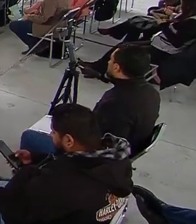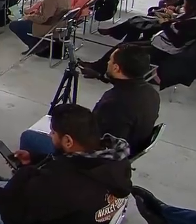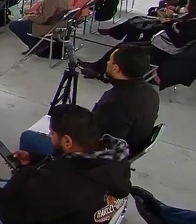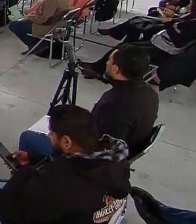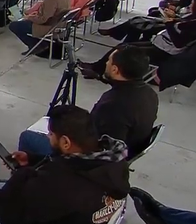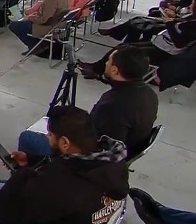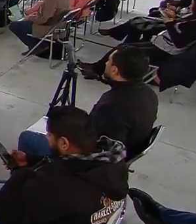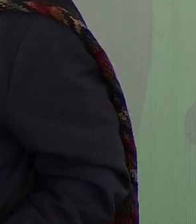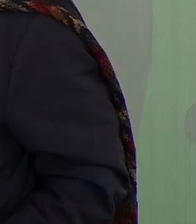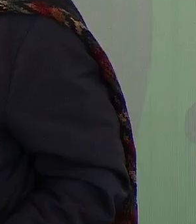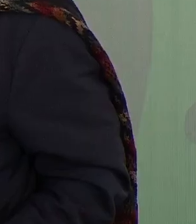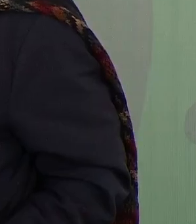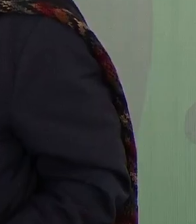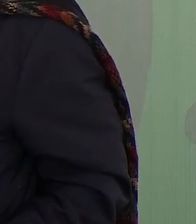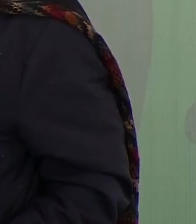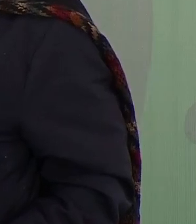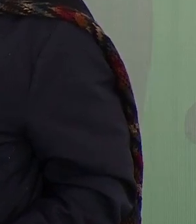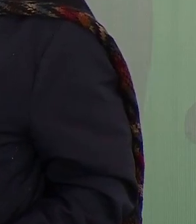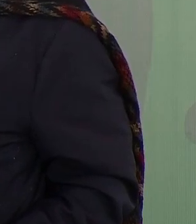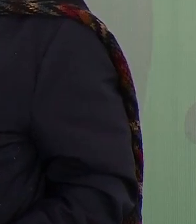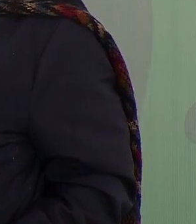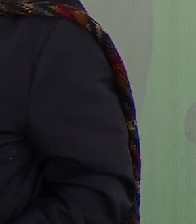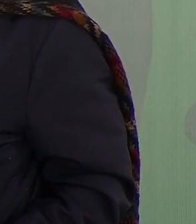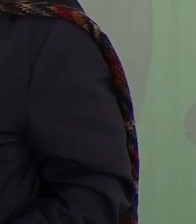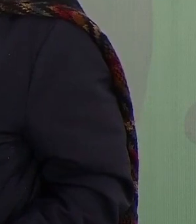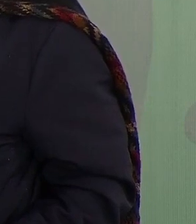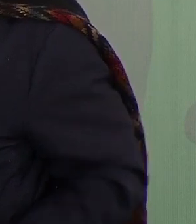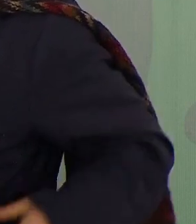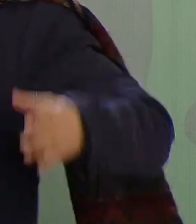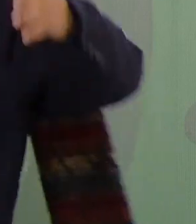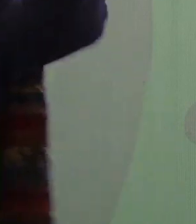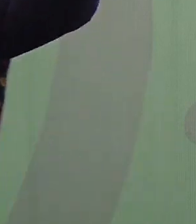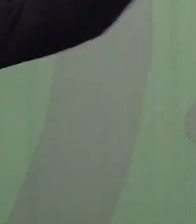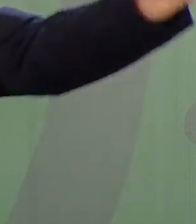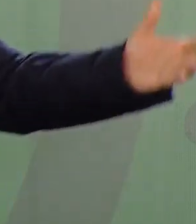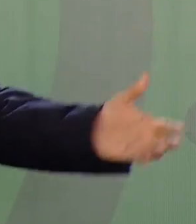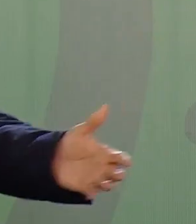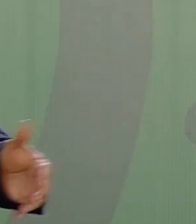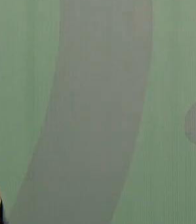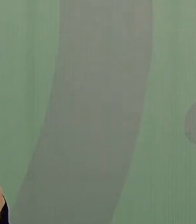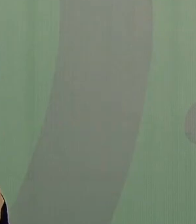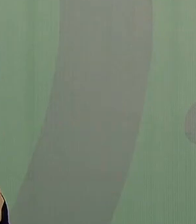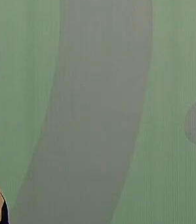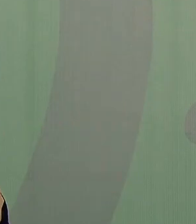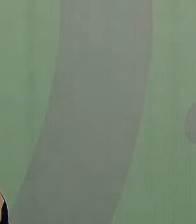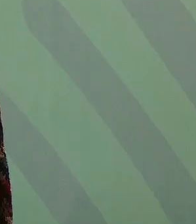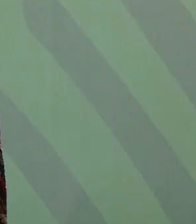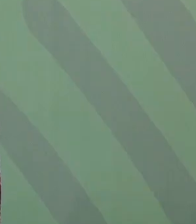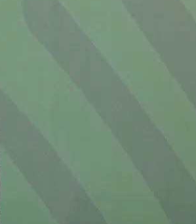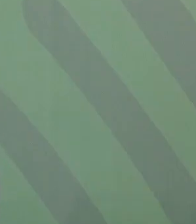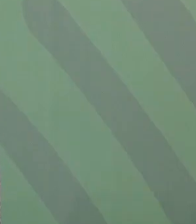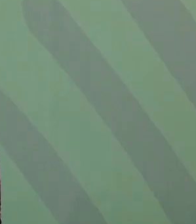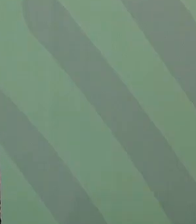Uno, dos, tres, cuatro, cinco. No estar ahí